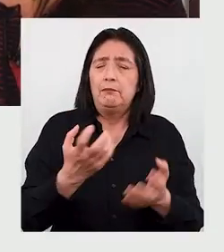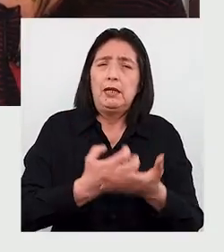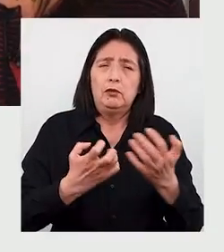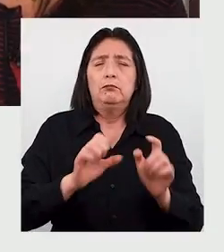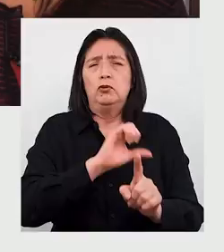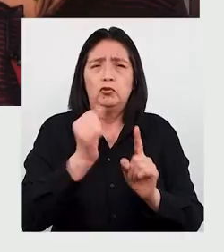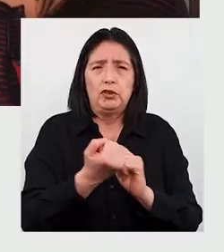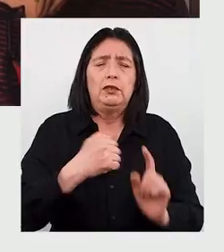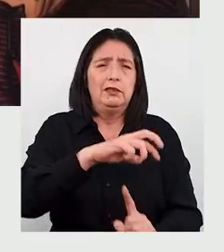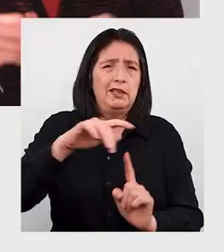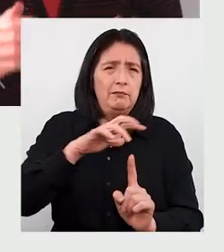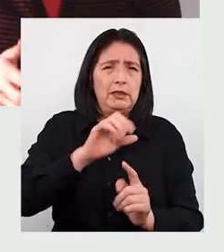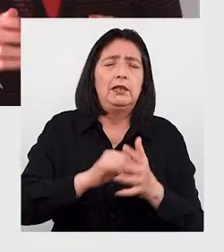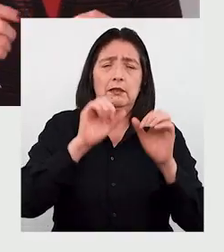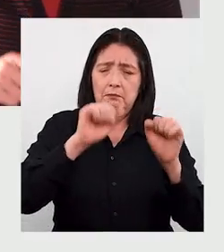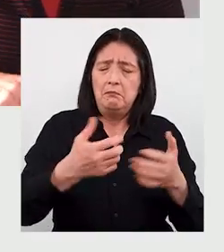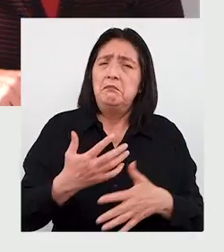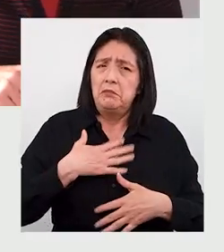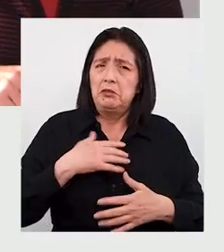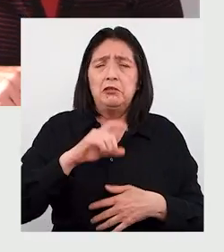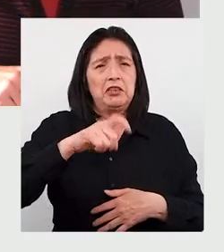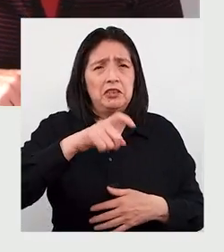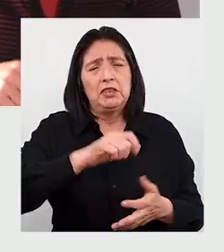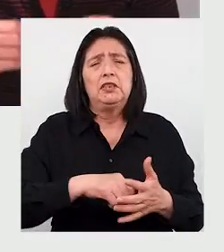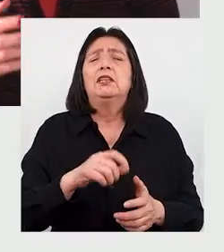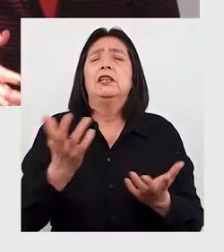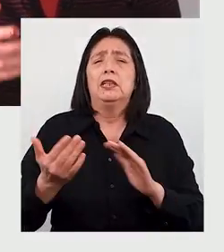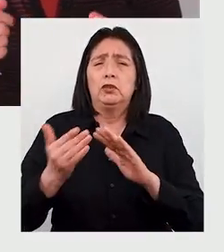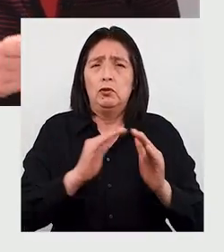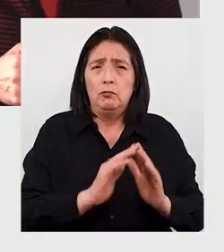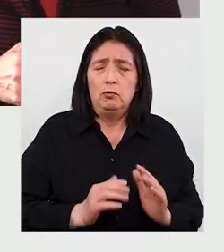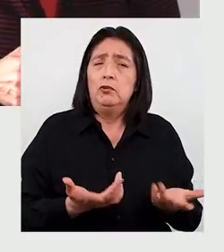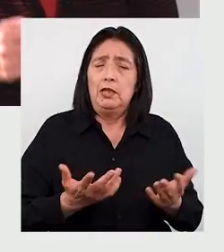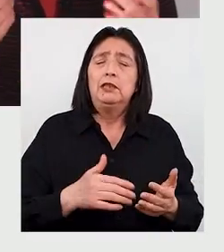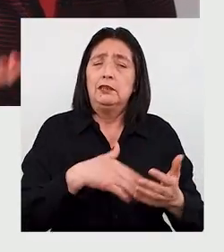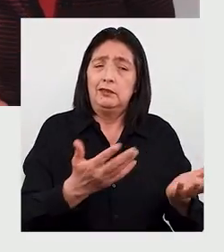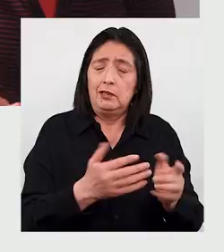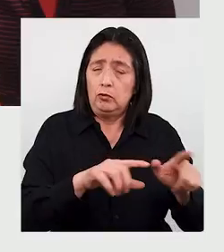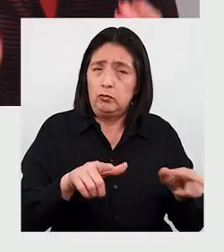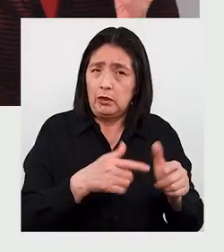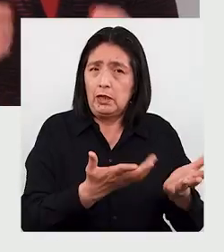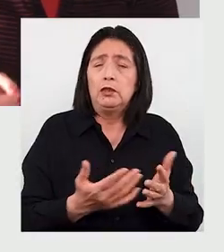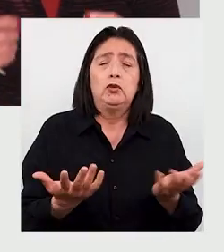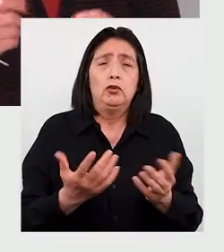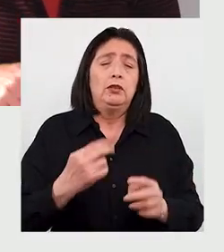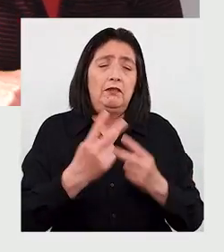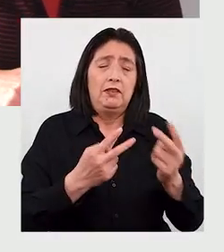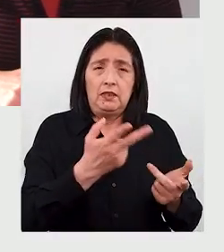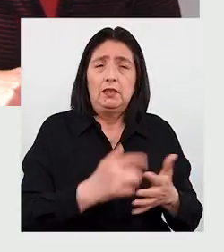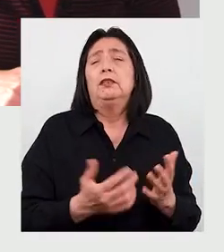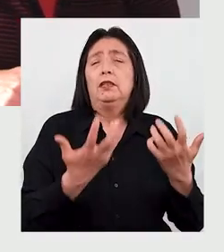económicos, sociales y ambientales, para así satisfacer las necesidades de las comunidades anfitrionas, de los visitantes y de la